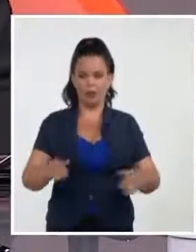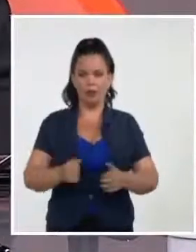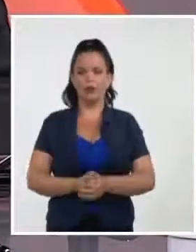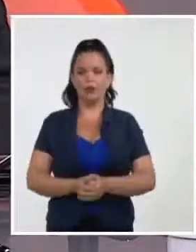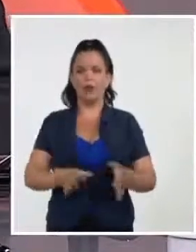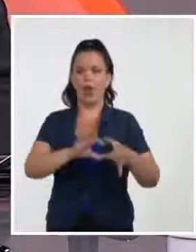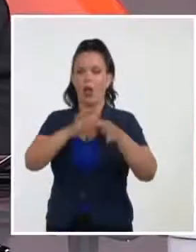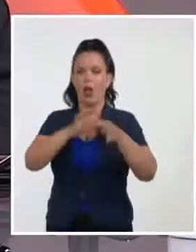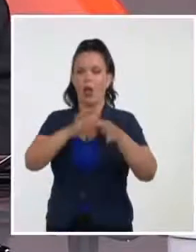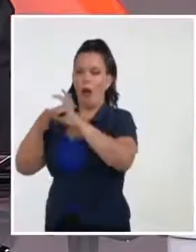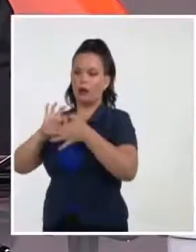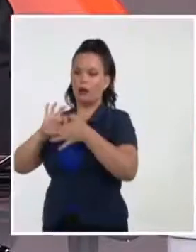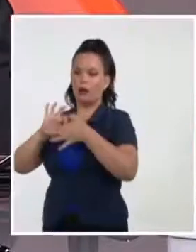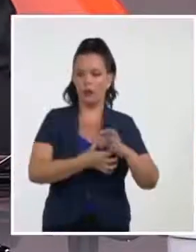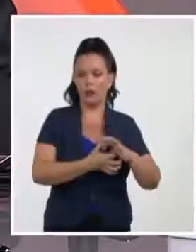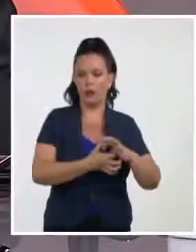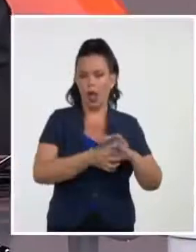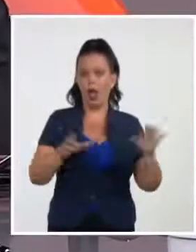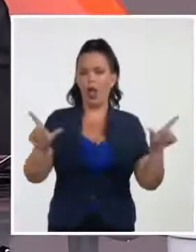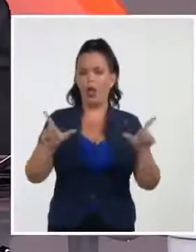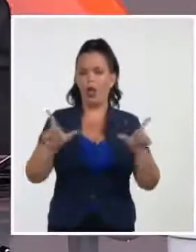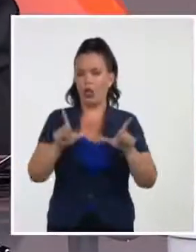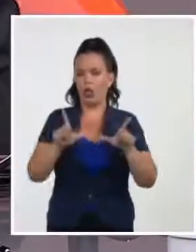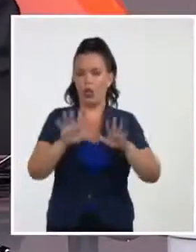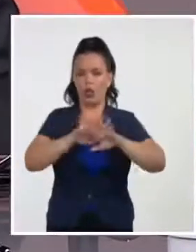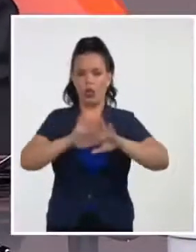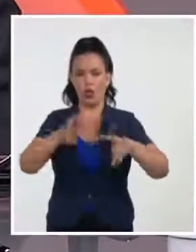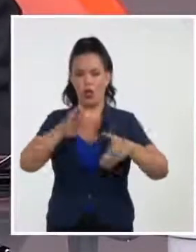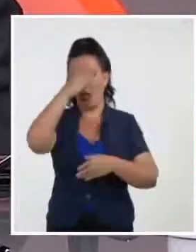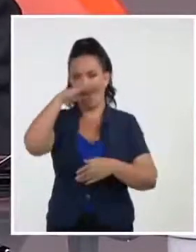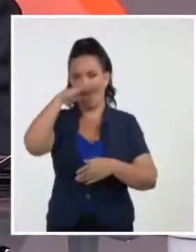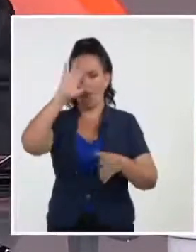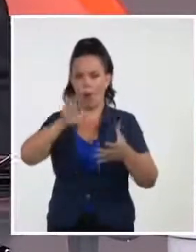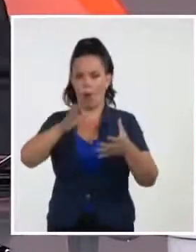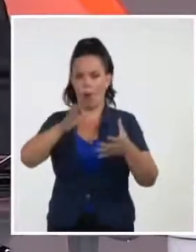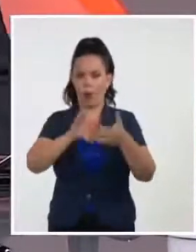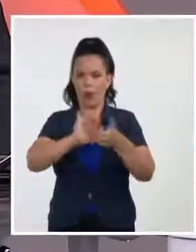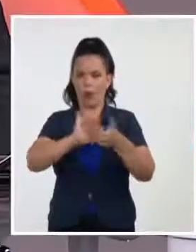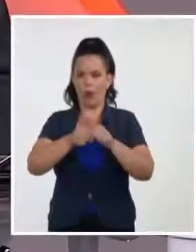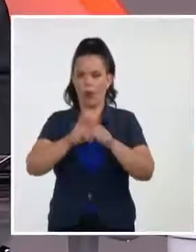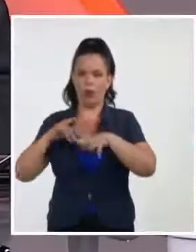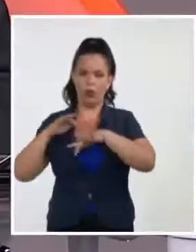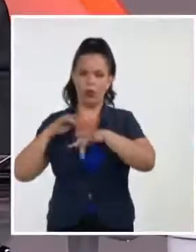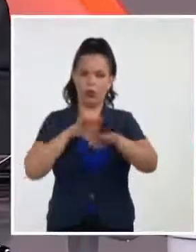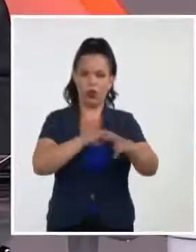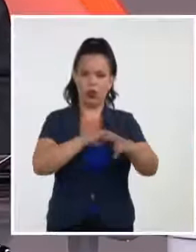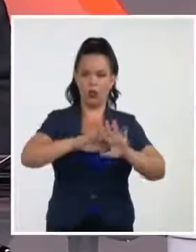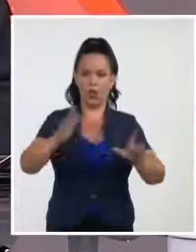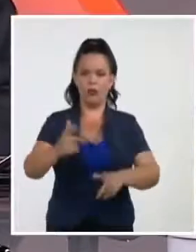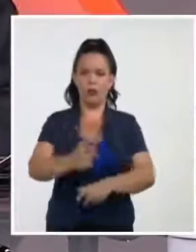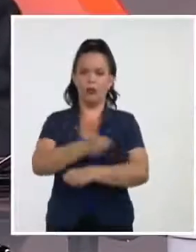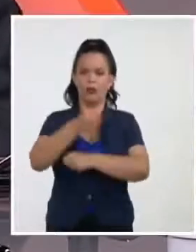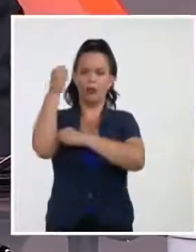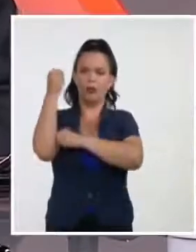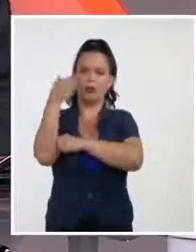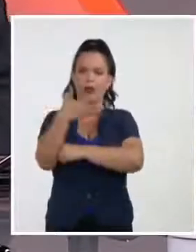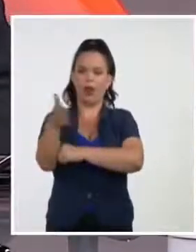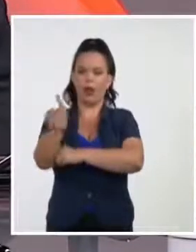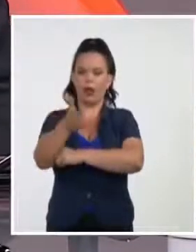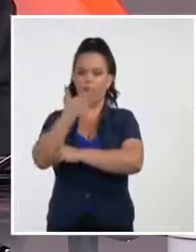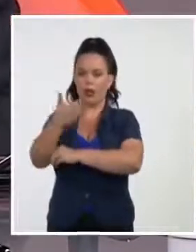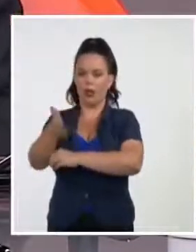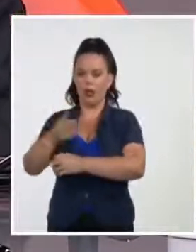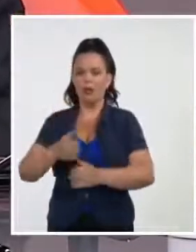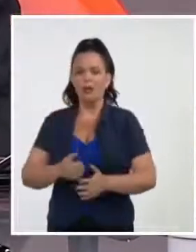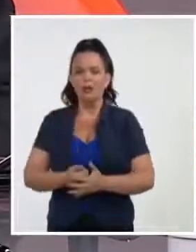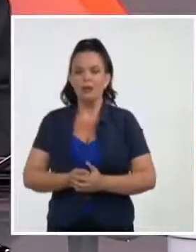hicieron todos los países. Yaimé Pérez y Mijael López llevando la enseña nacional cubana en esta inauguración de los